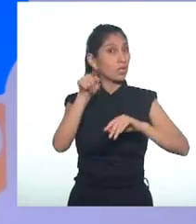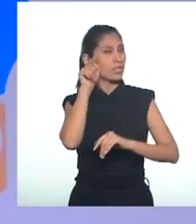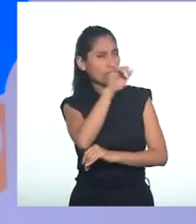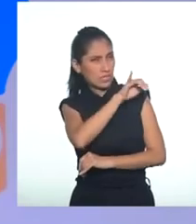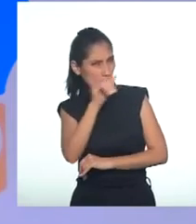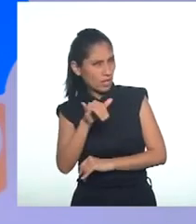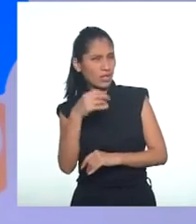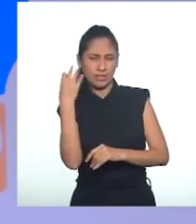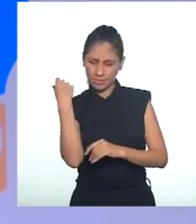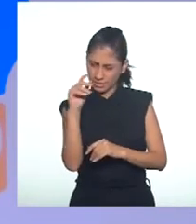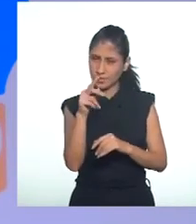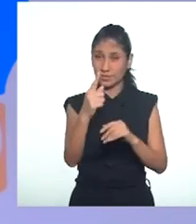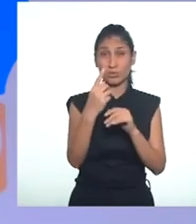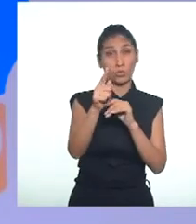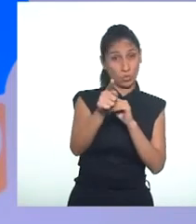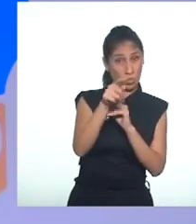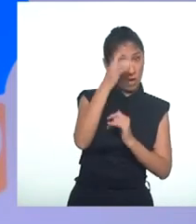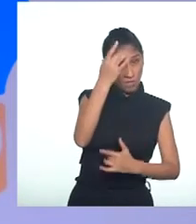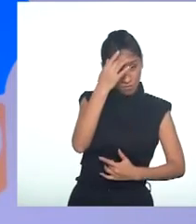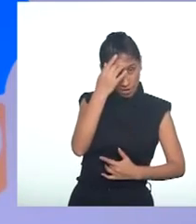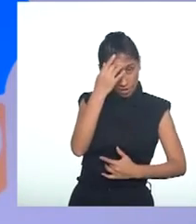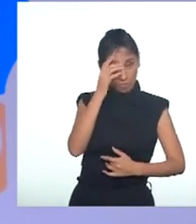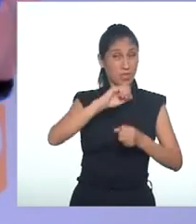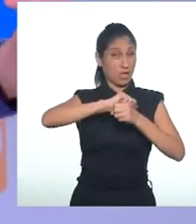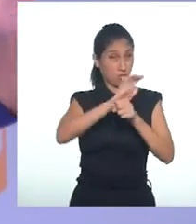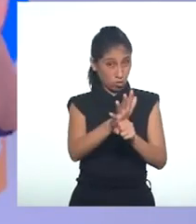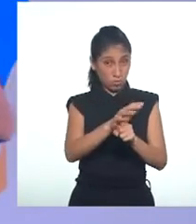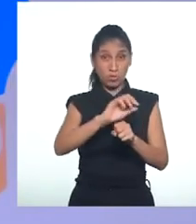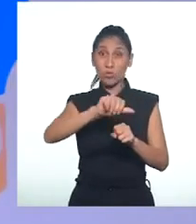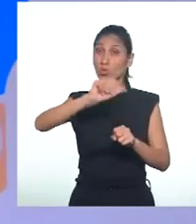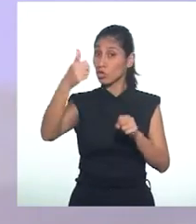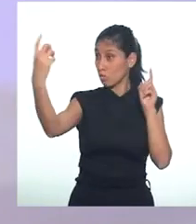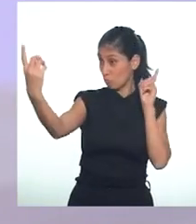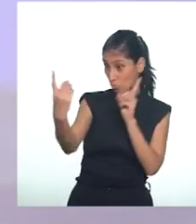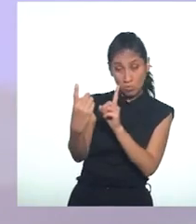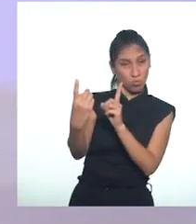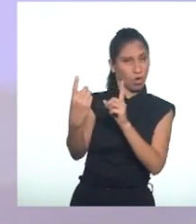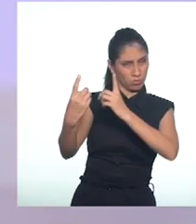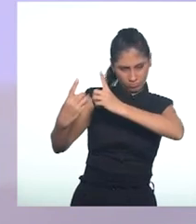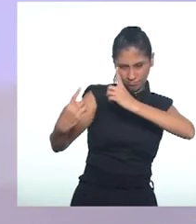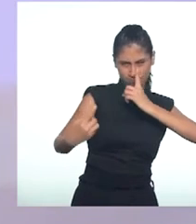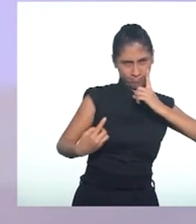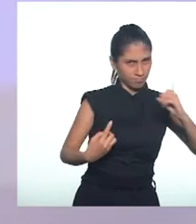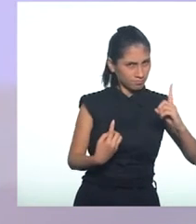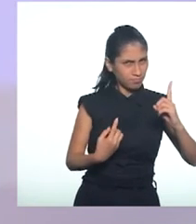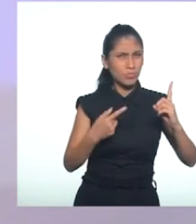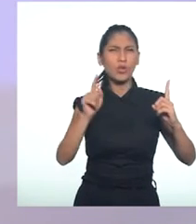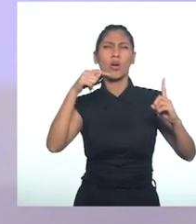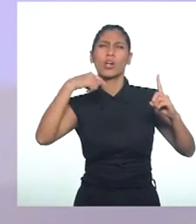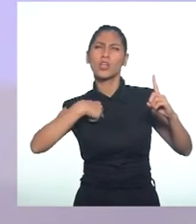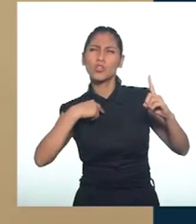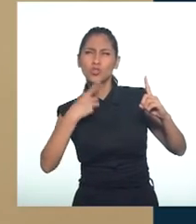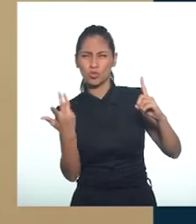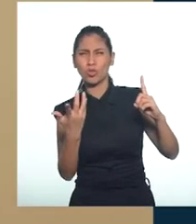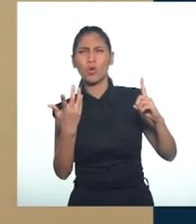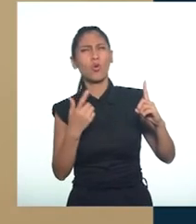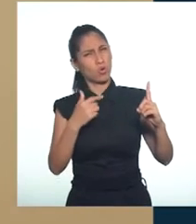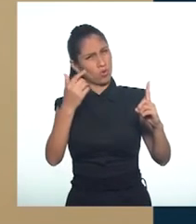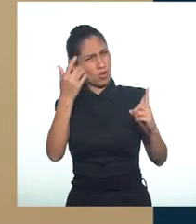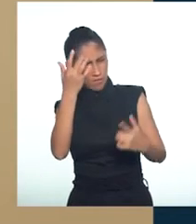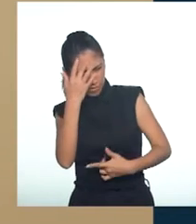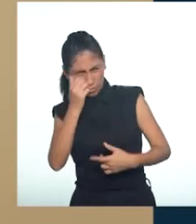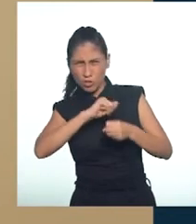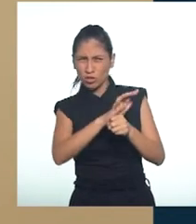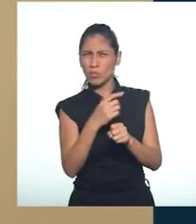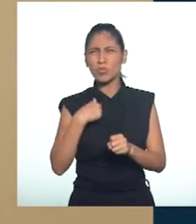síntomas, igual te debes aislar para no contagiar. ¿Y cómo sé si tengo los síntomas? A lo que hay